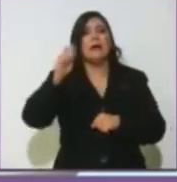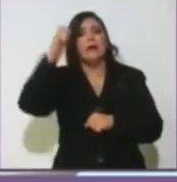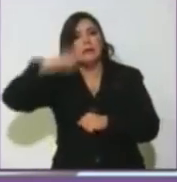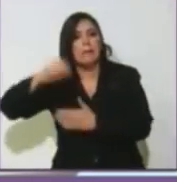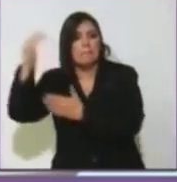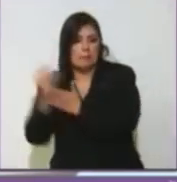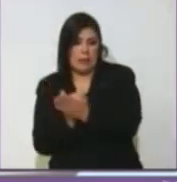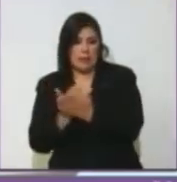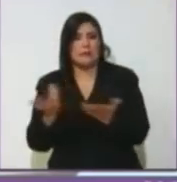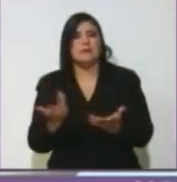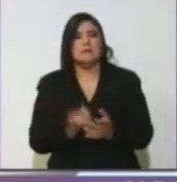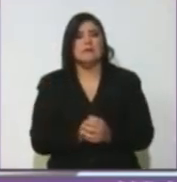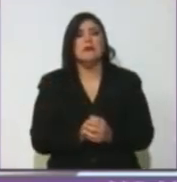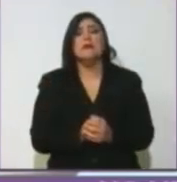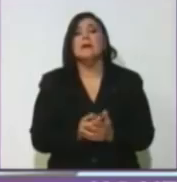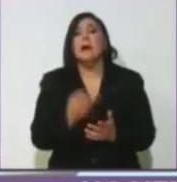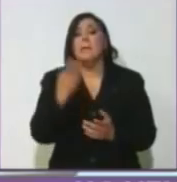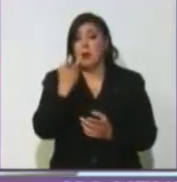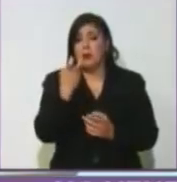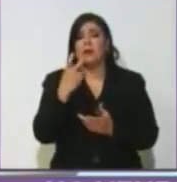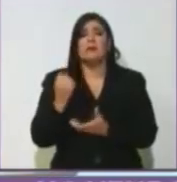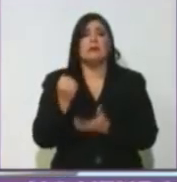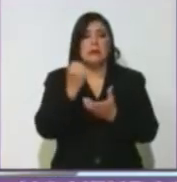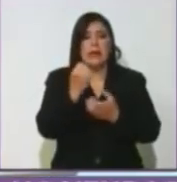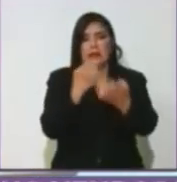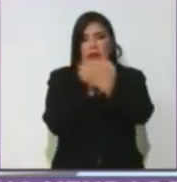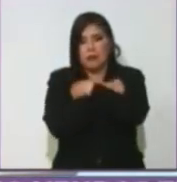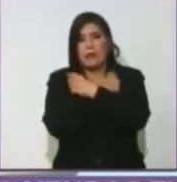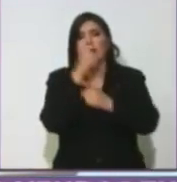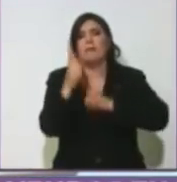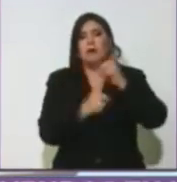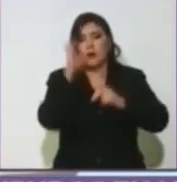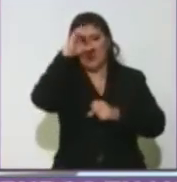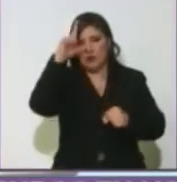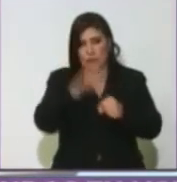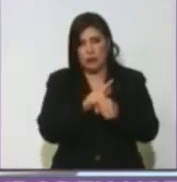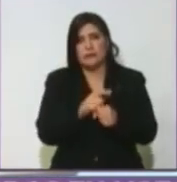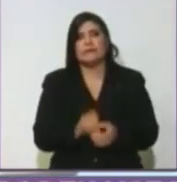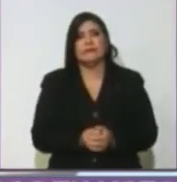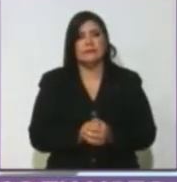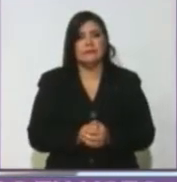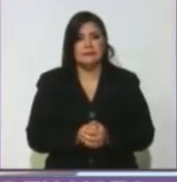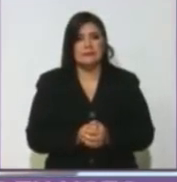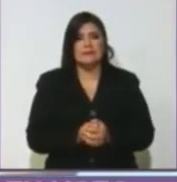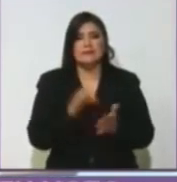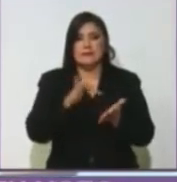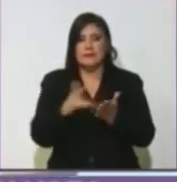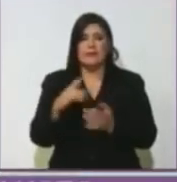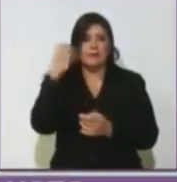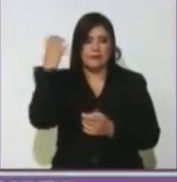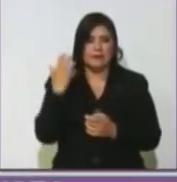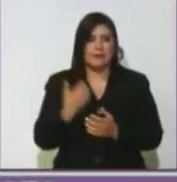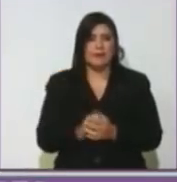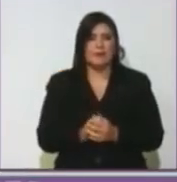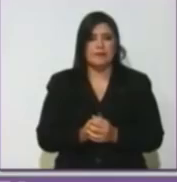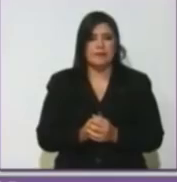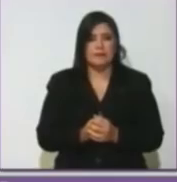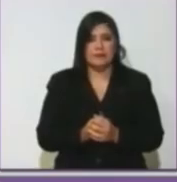menos por eso vamos a invertir en la educación deporte y cultura no es esta audio